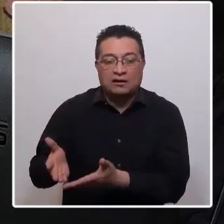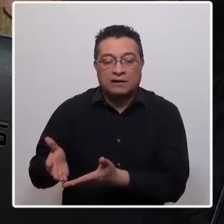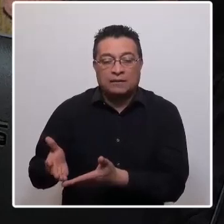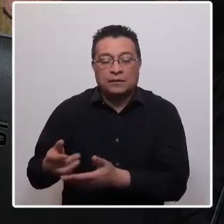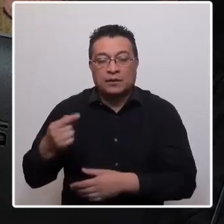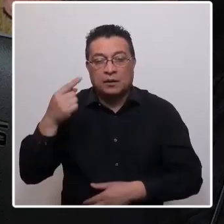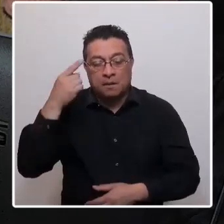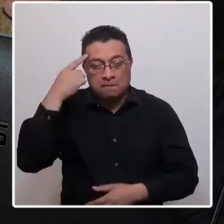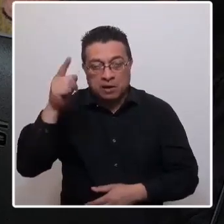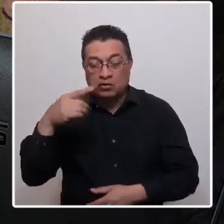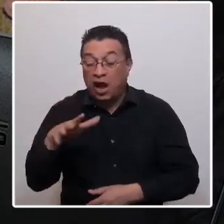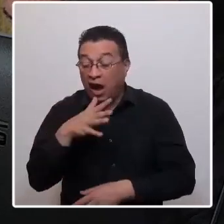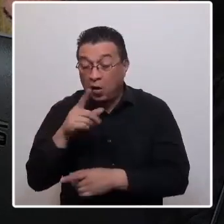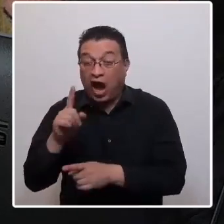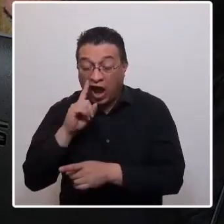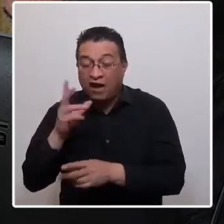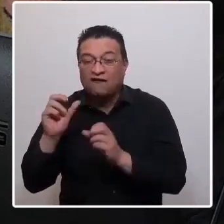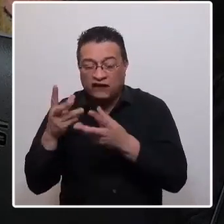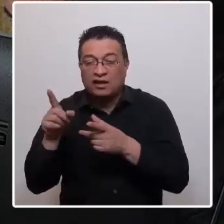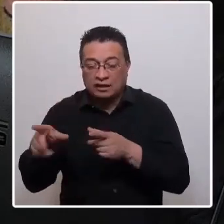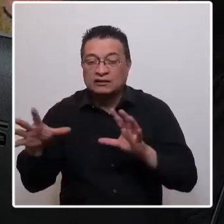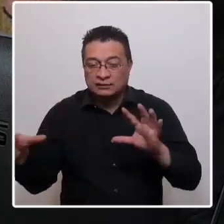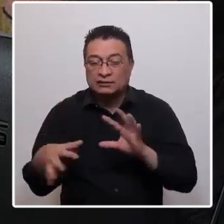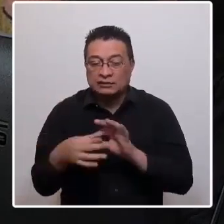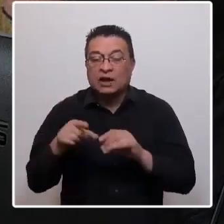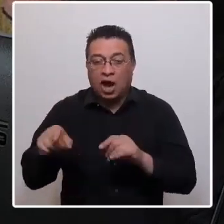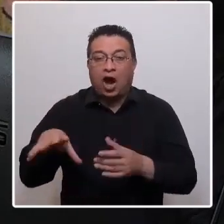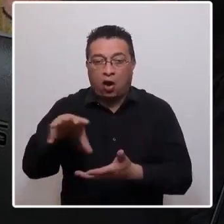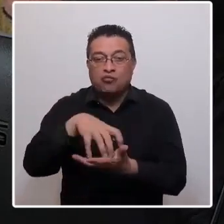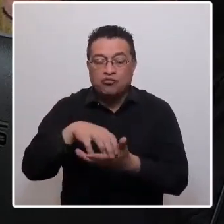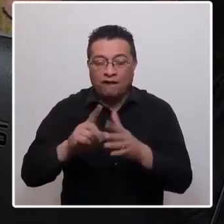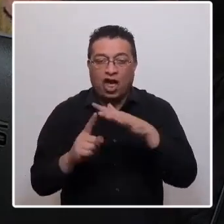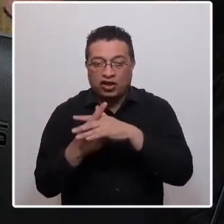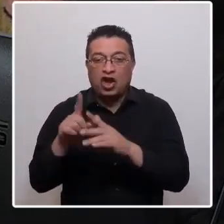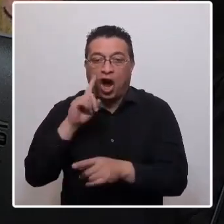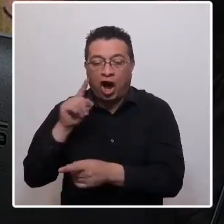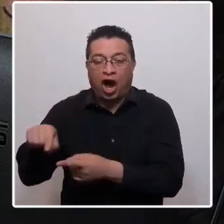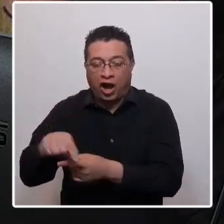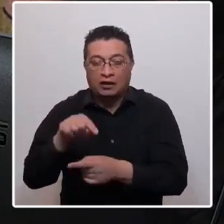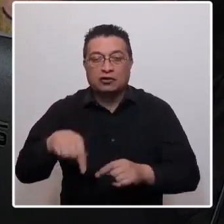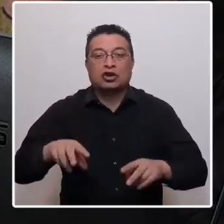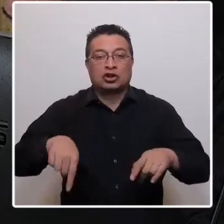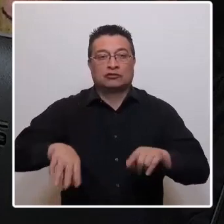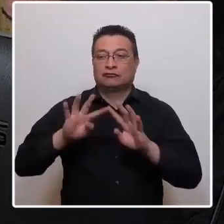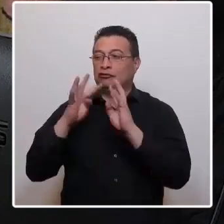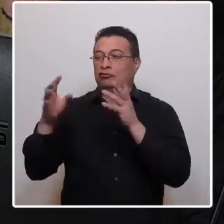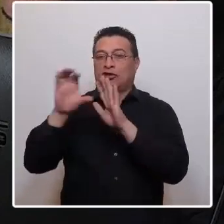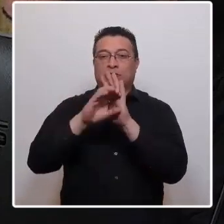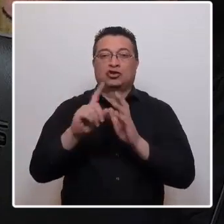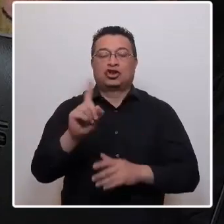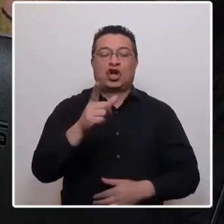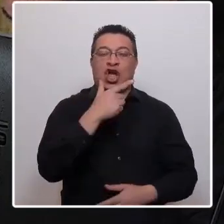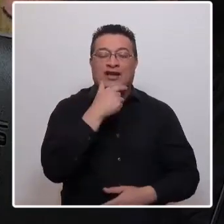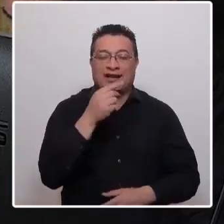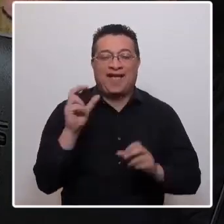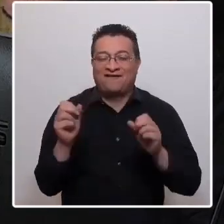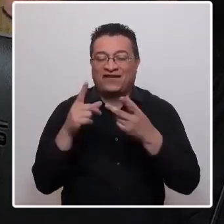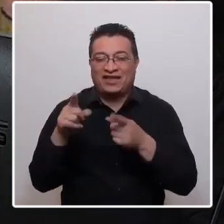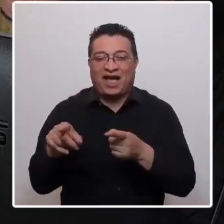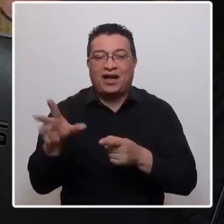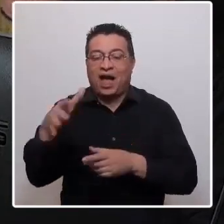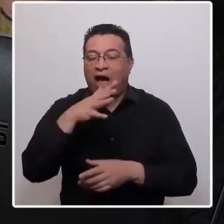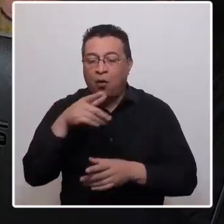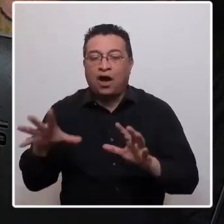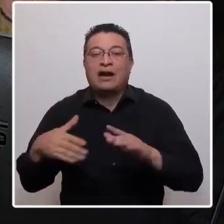Pero donde hay agua hay vida, y ahí precisamente hay pueblos indígenas. Y al parecer esta convención no quiere que exista vida donde existe naturalmente el